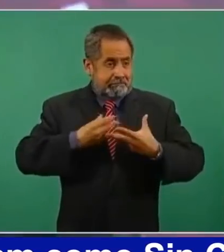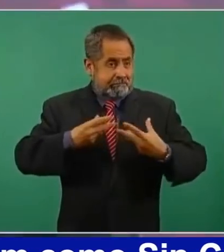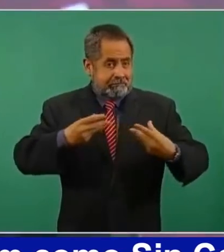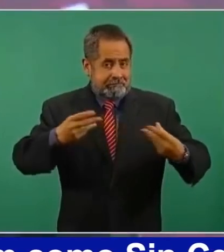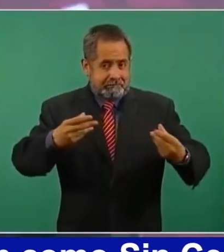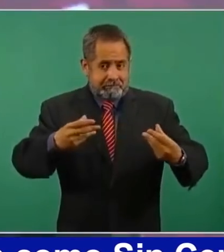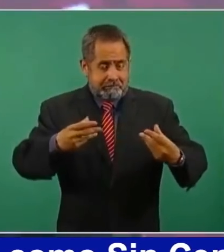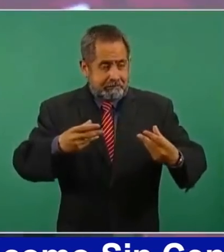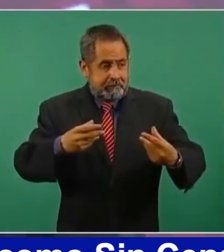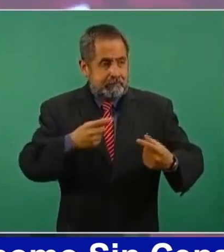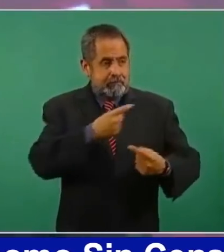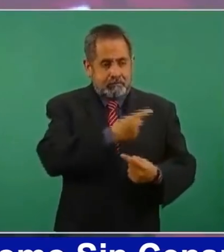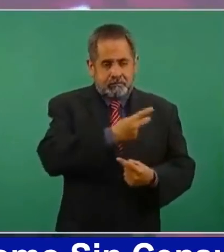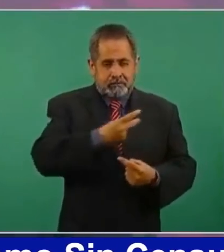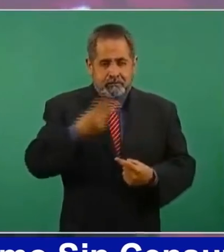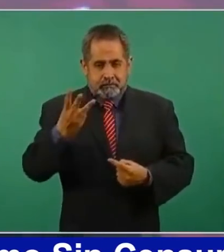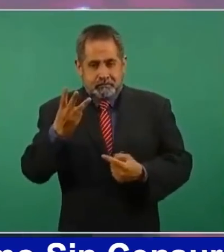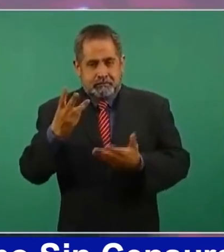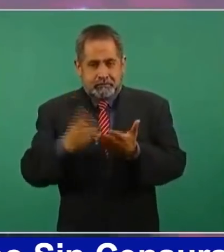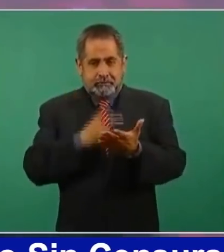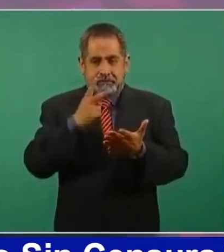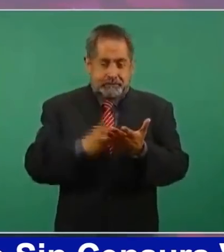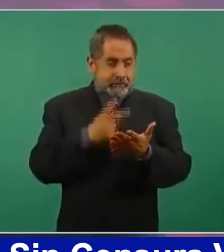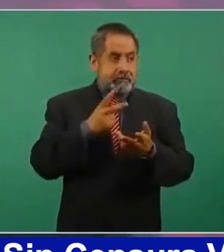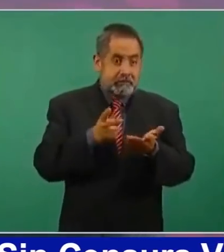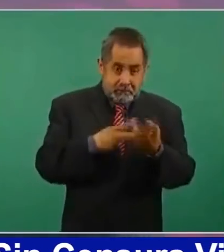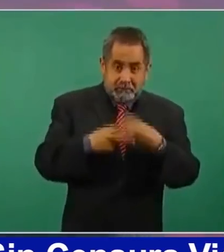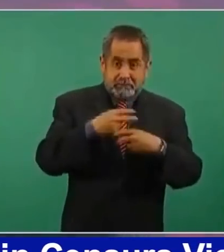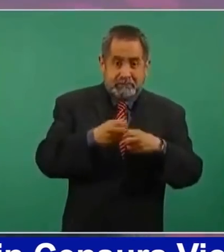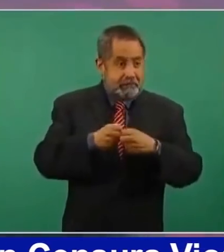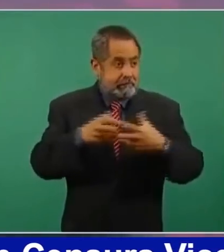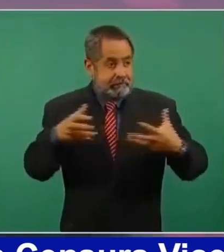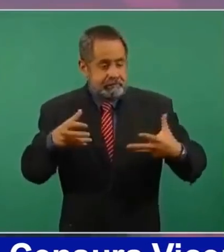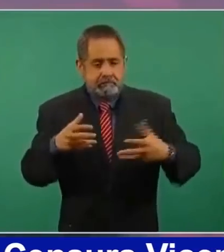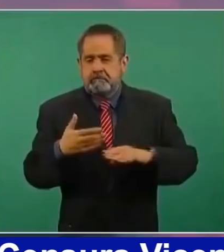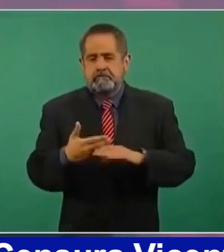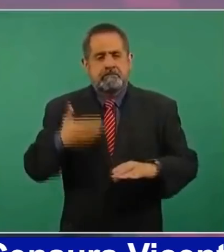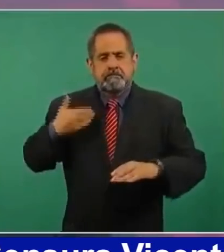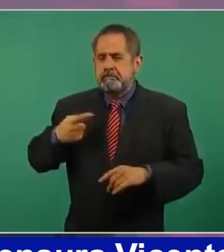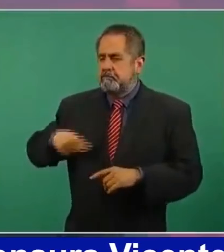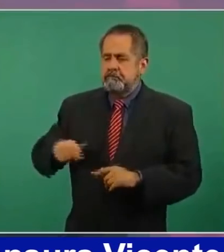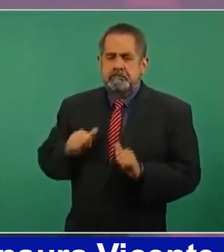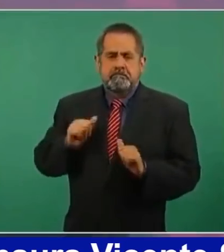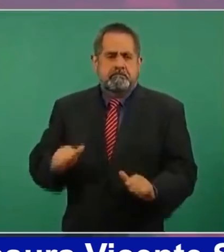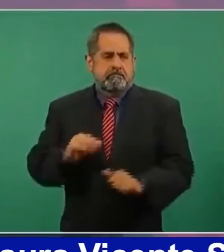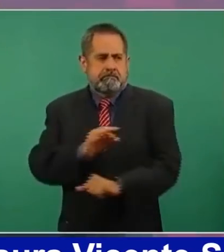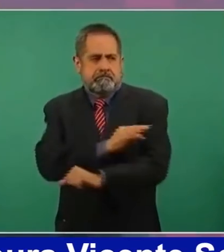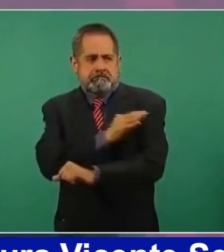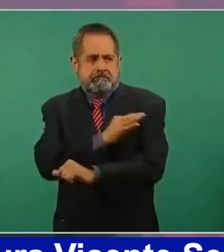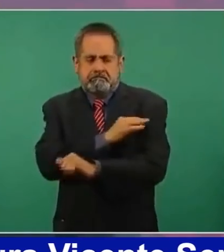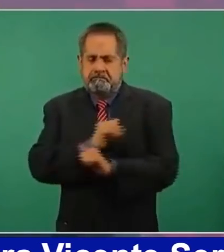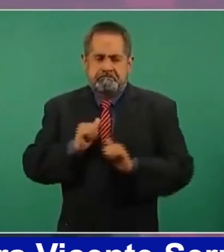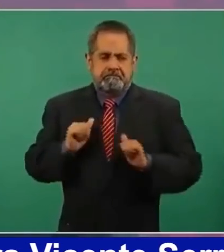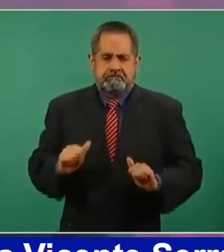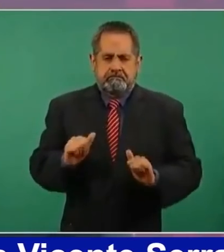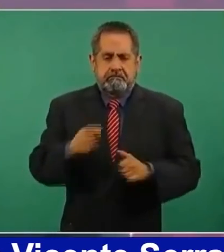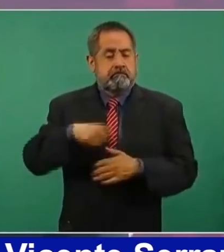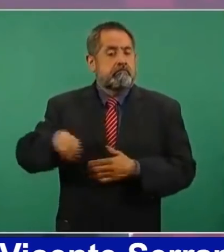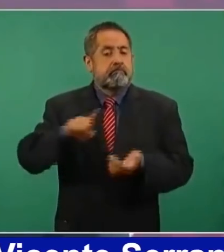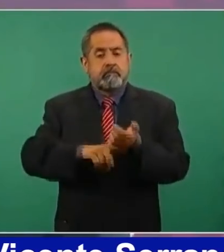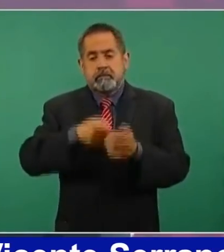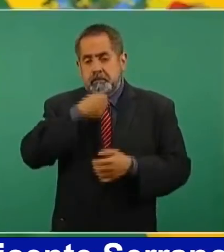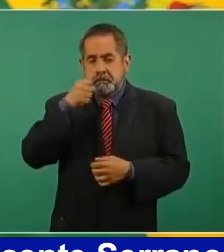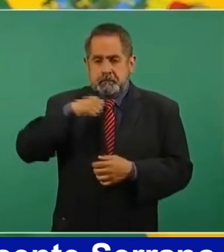una tercera ola ya nos agarre vacunados, sobre todo a los adultos